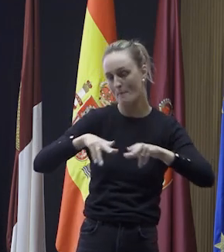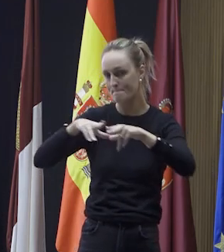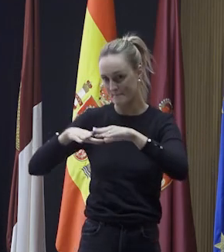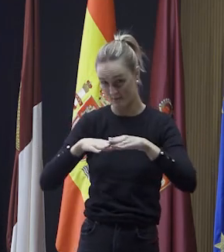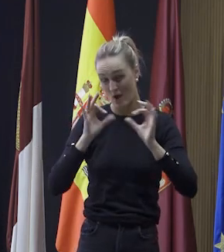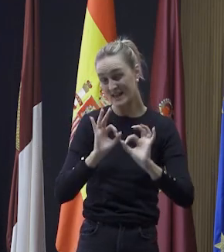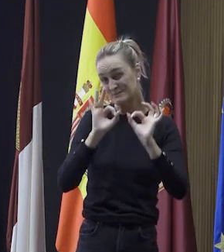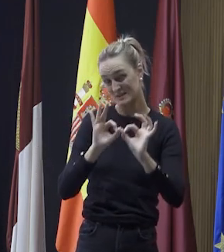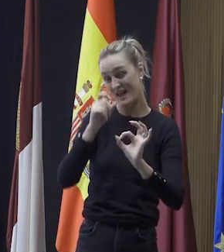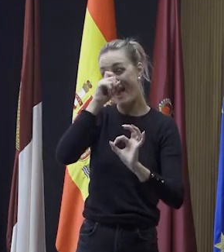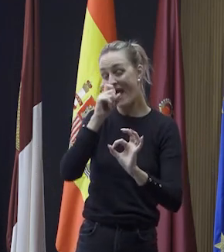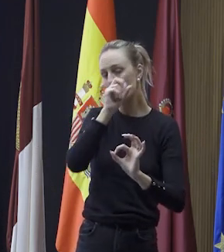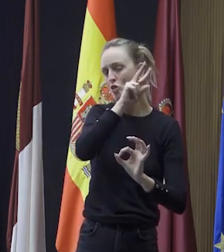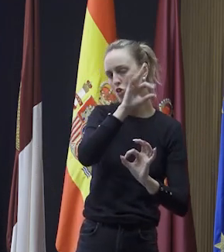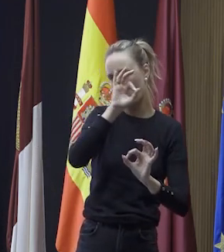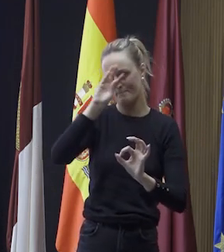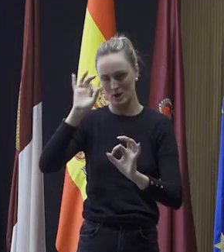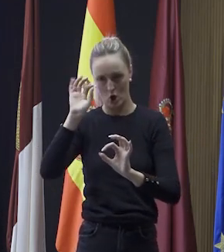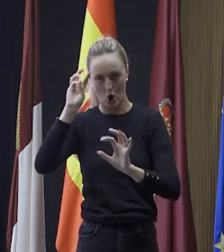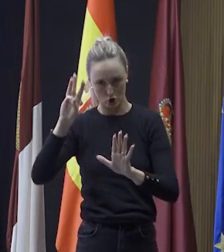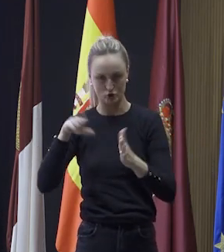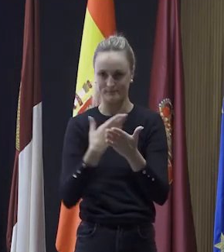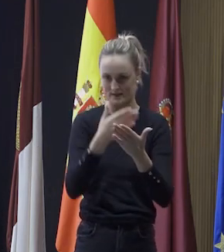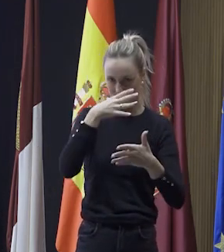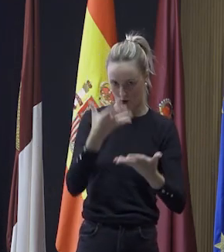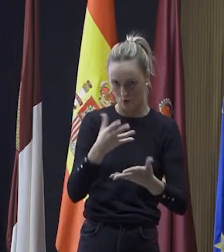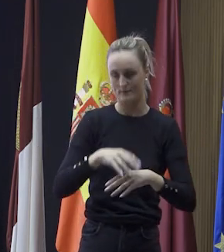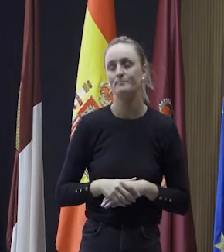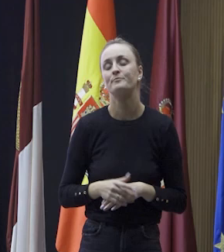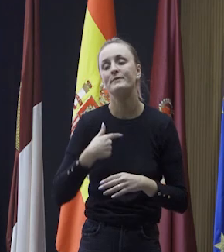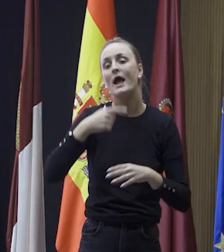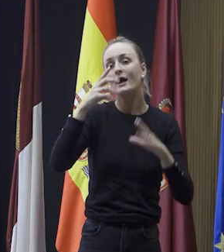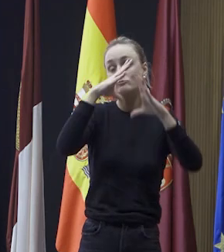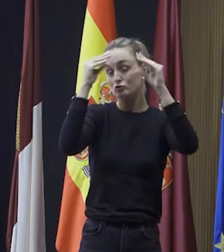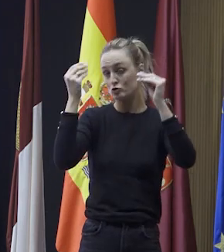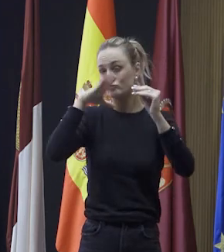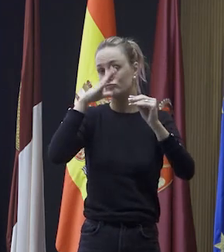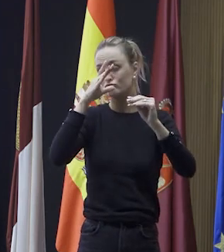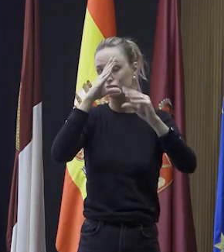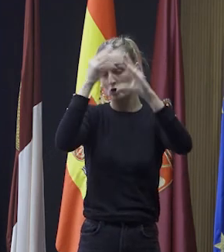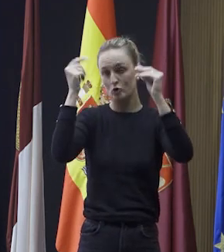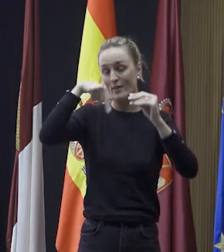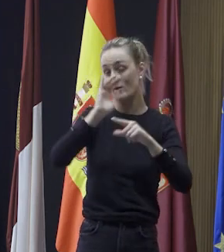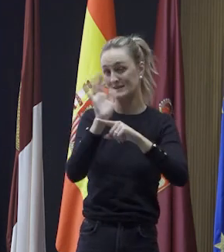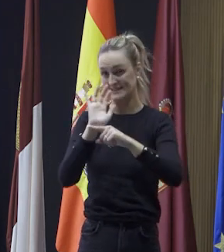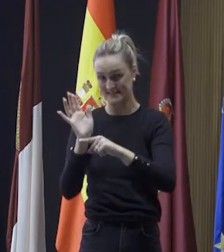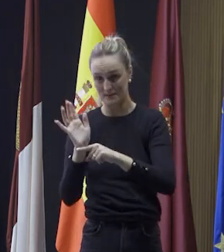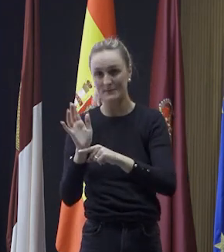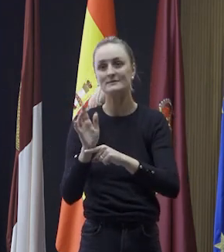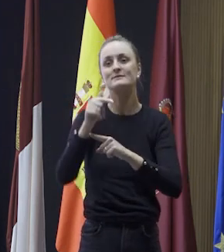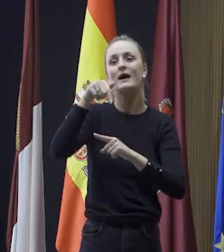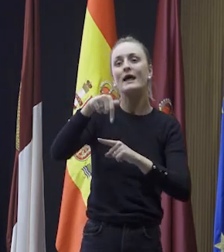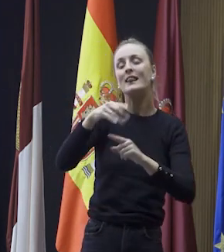en concreto desde el año 2008. Es doctora por la Universidad de Castilla-La Mancha dentro del programa de doctorado